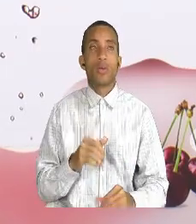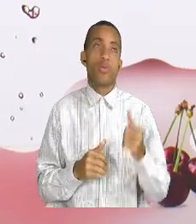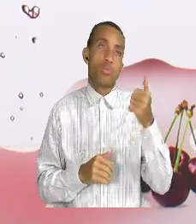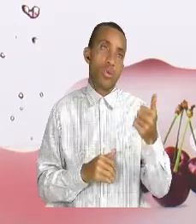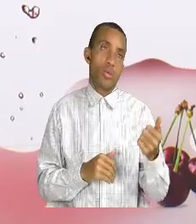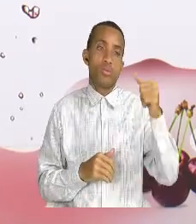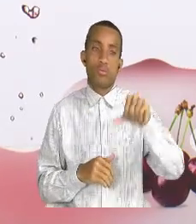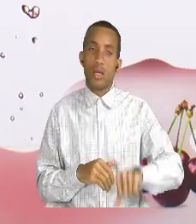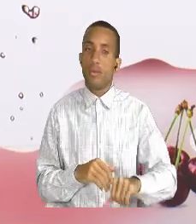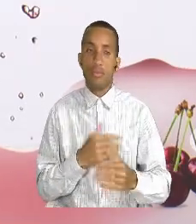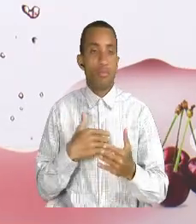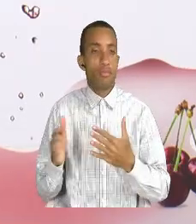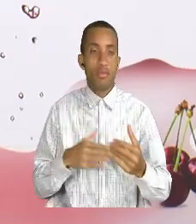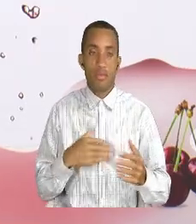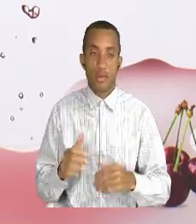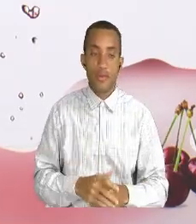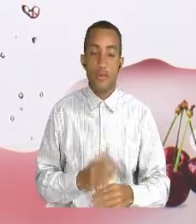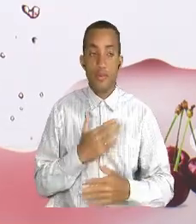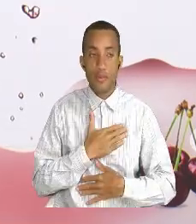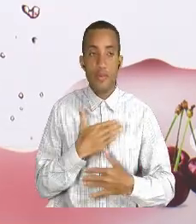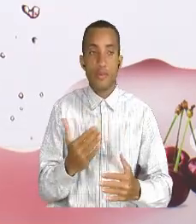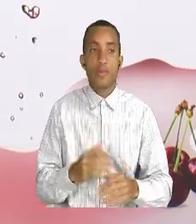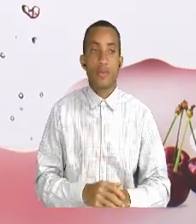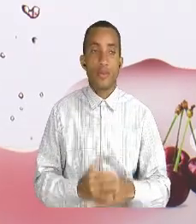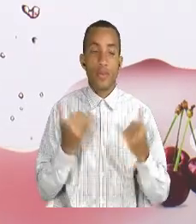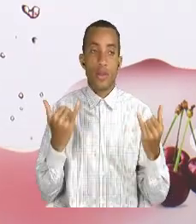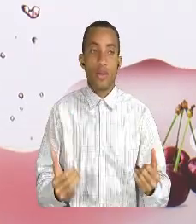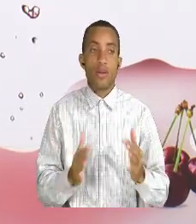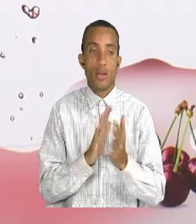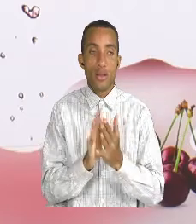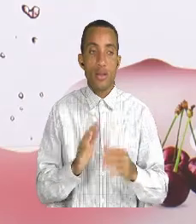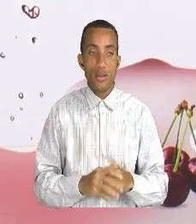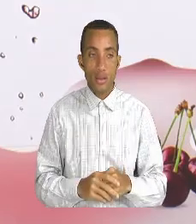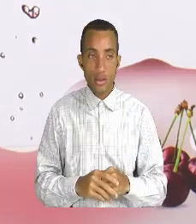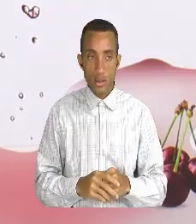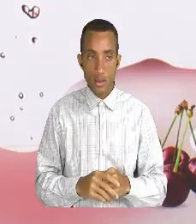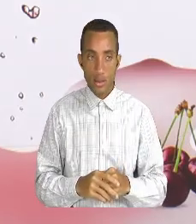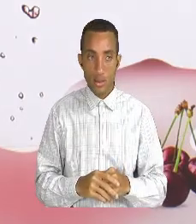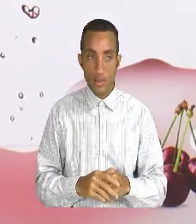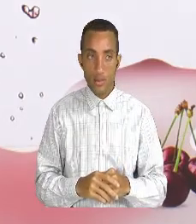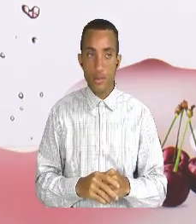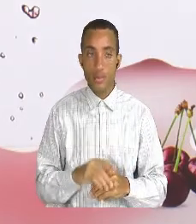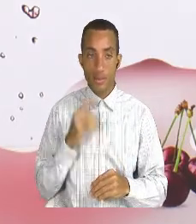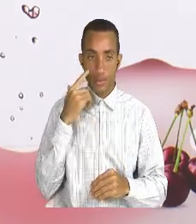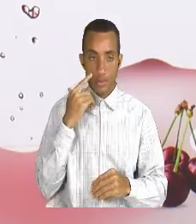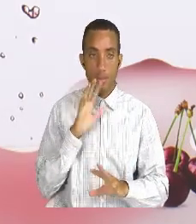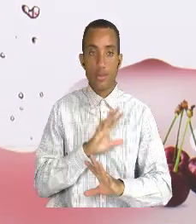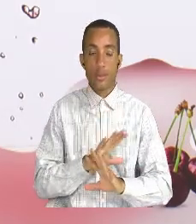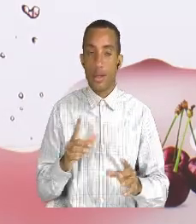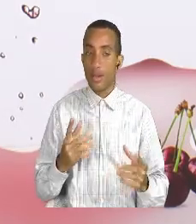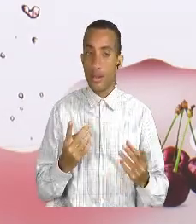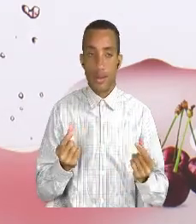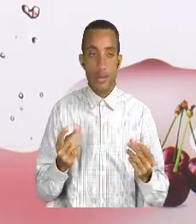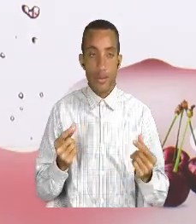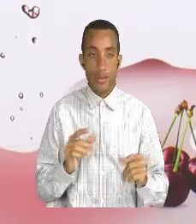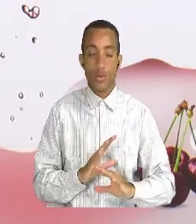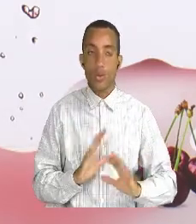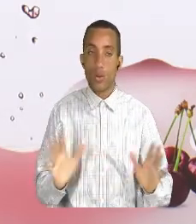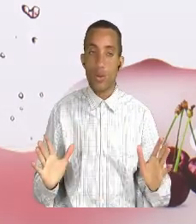sea malo. Me encanta saludarlos, ya se los acababa de decir, y por lo tanto los voy a enviar a trasladar rápidamente para que veamos